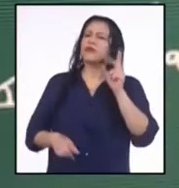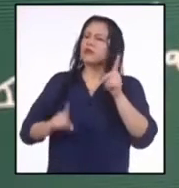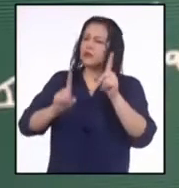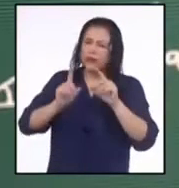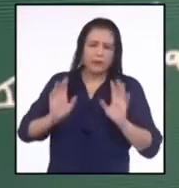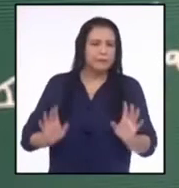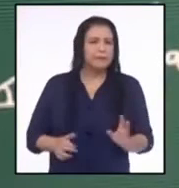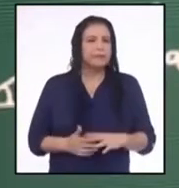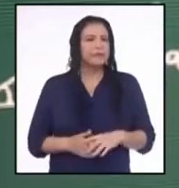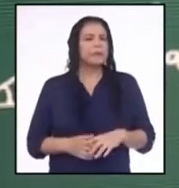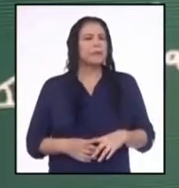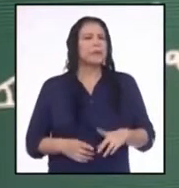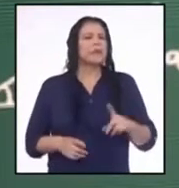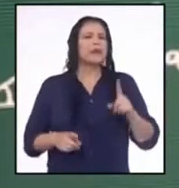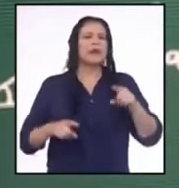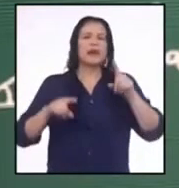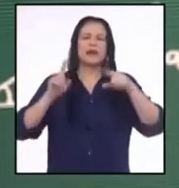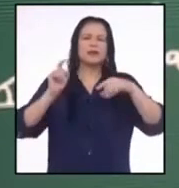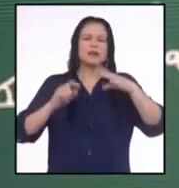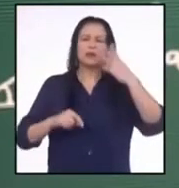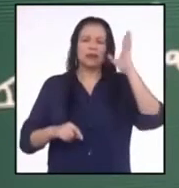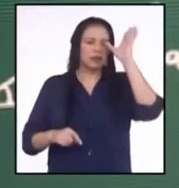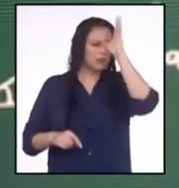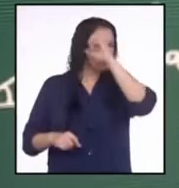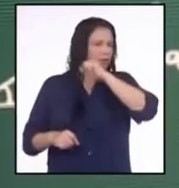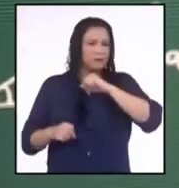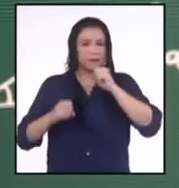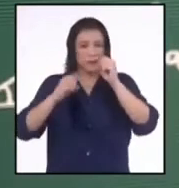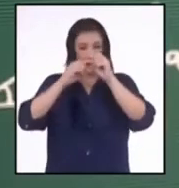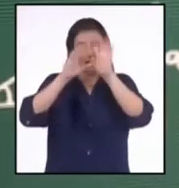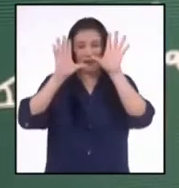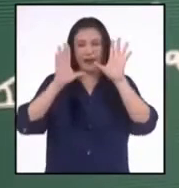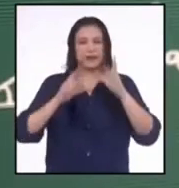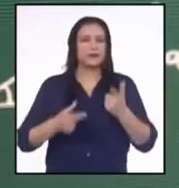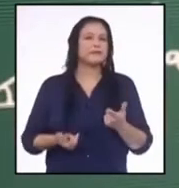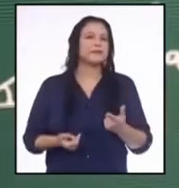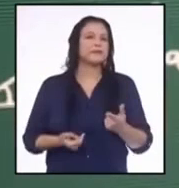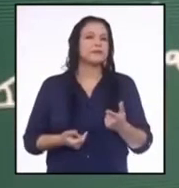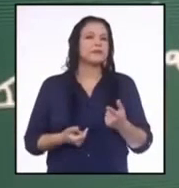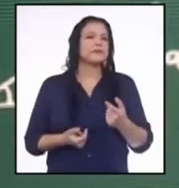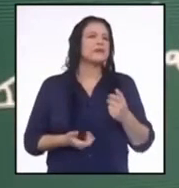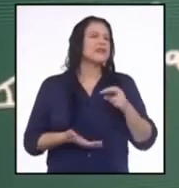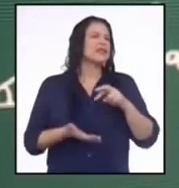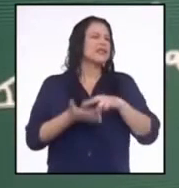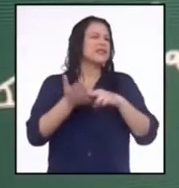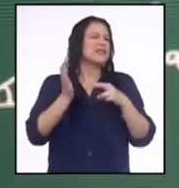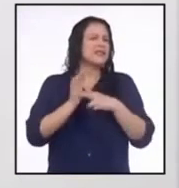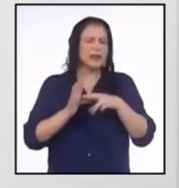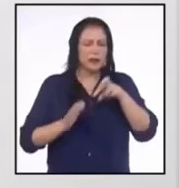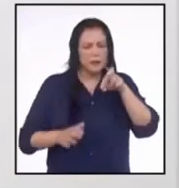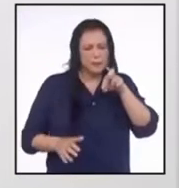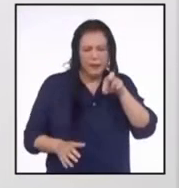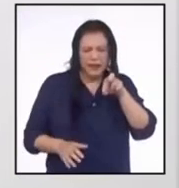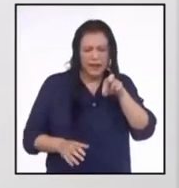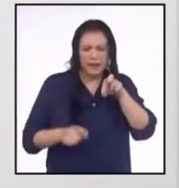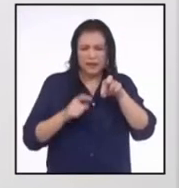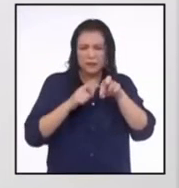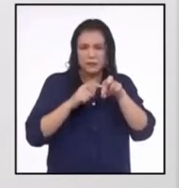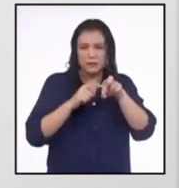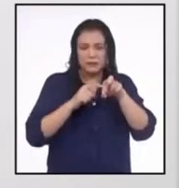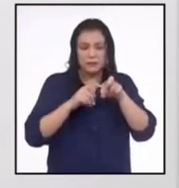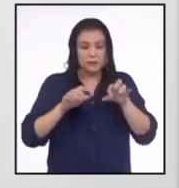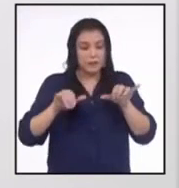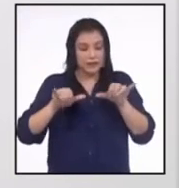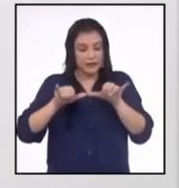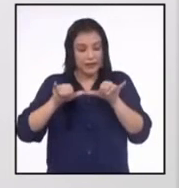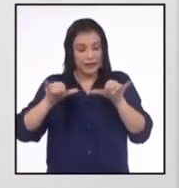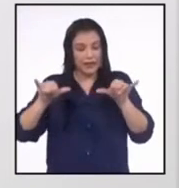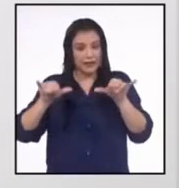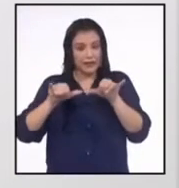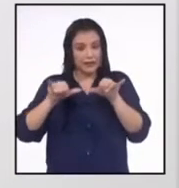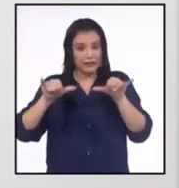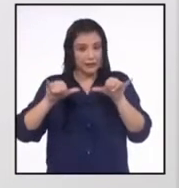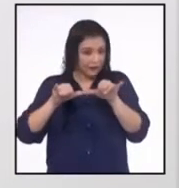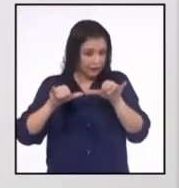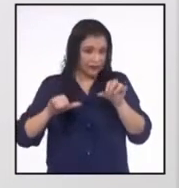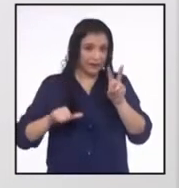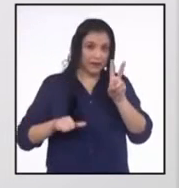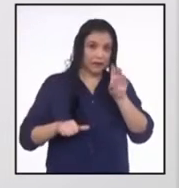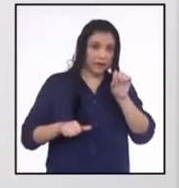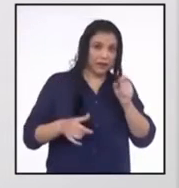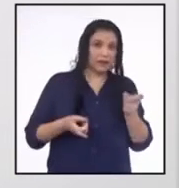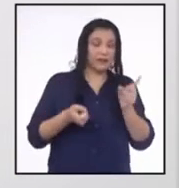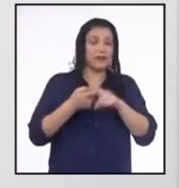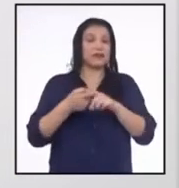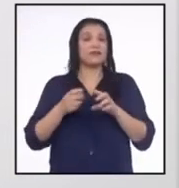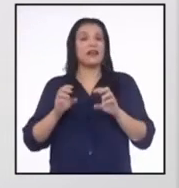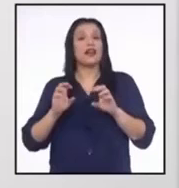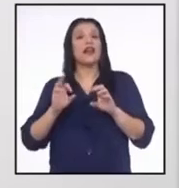Profesora, una cosa que no me quedó tan clara. ¿Qué venía a ser P? P es la distancia del vértice al foco,